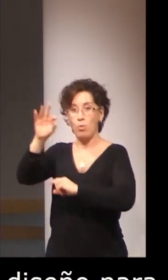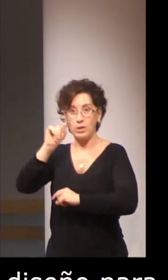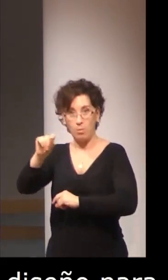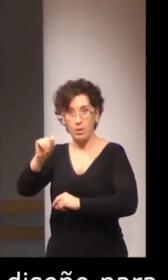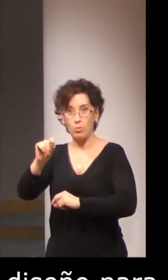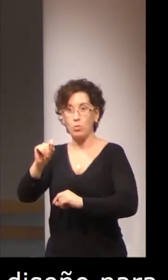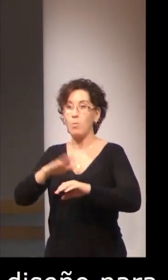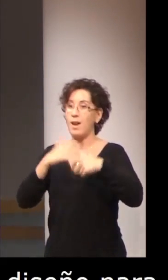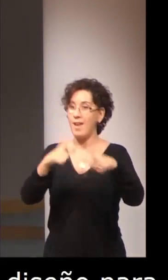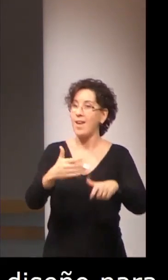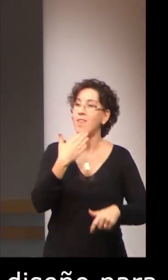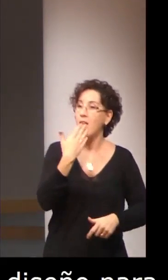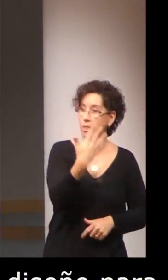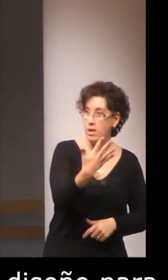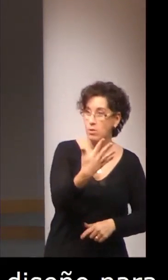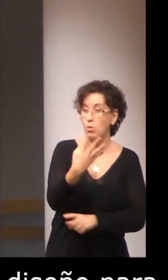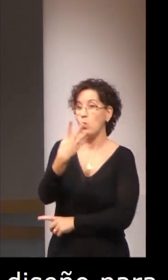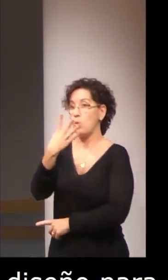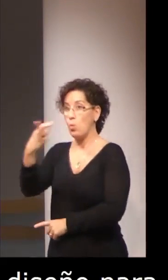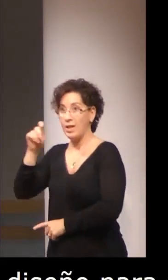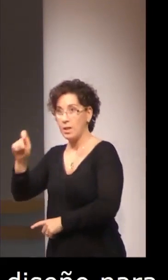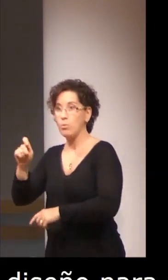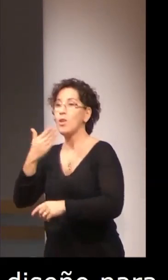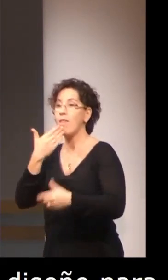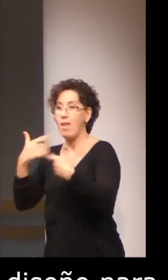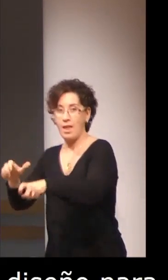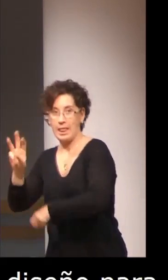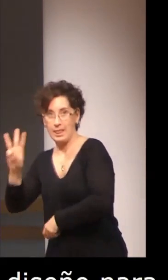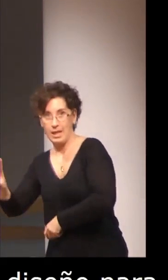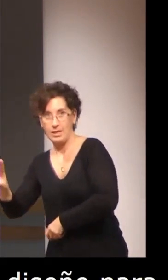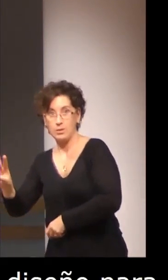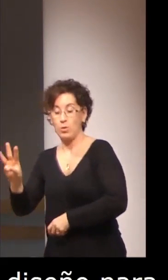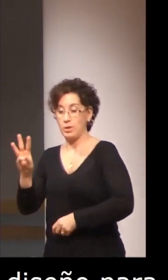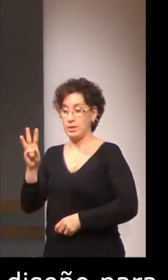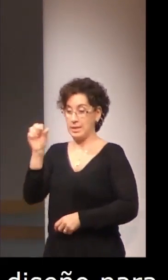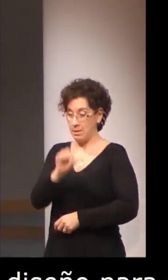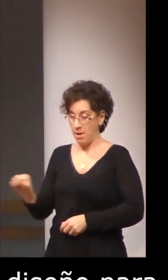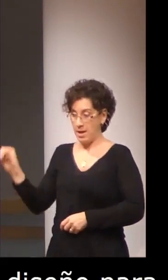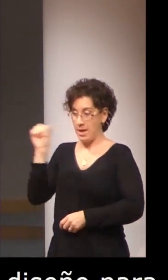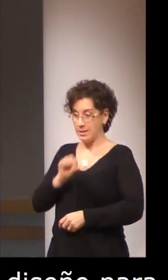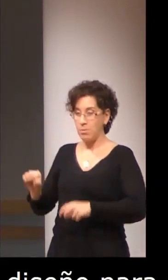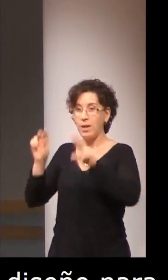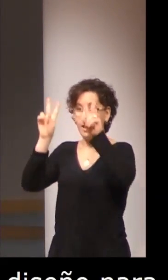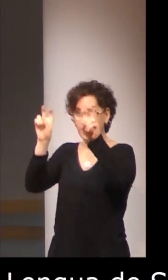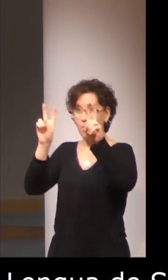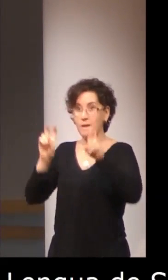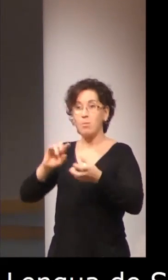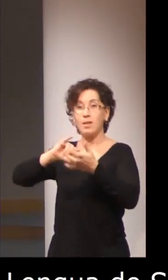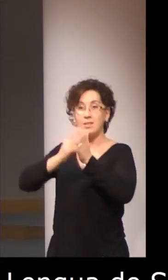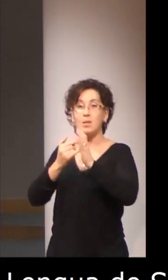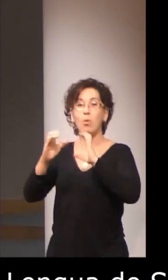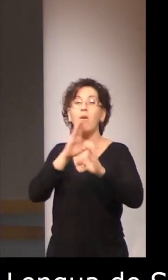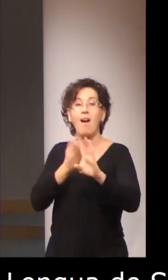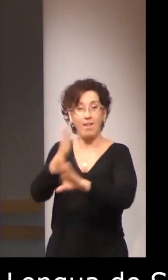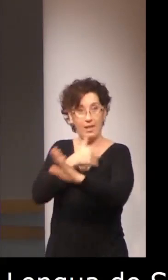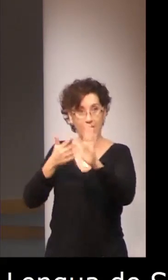5 años y 40 minutos para los 3 años cada sesión semanal se dedicó a uno de estos sistemas de comunicación